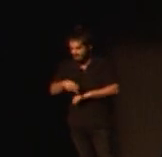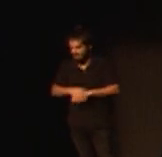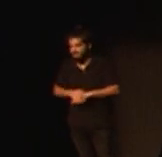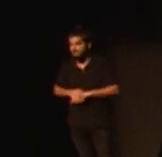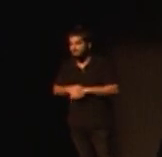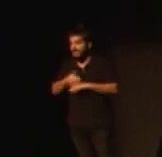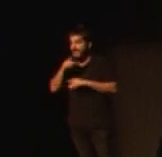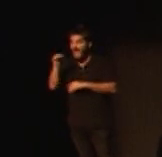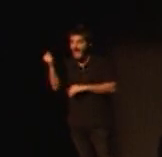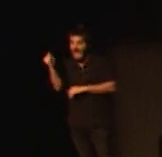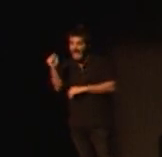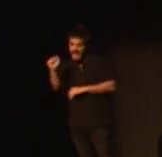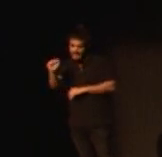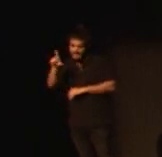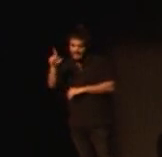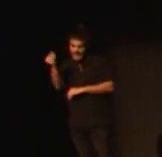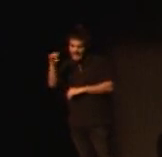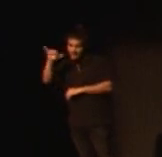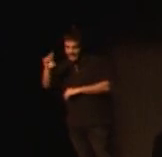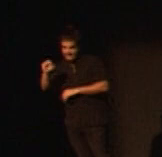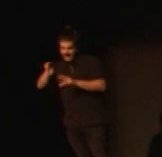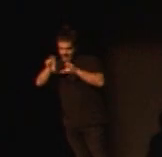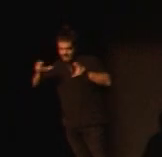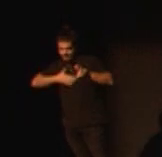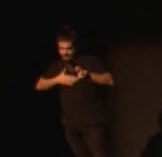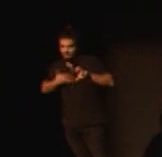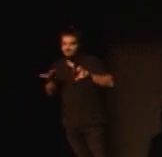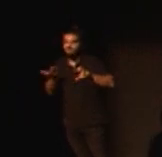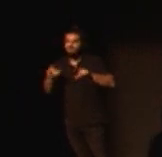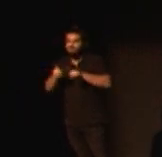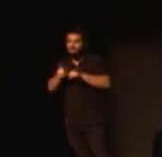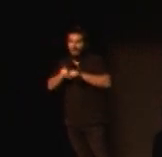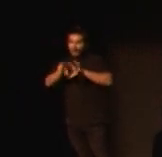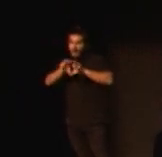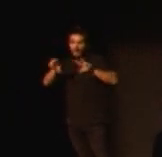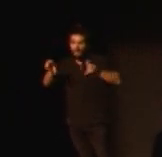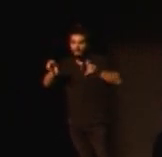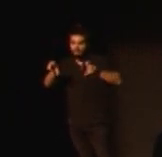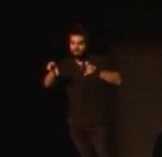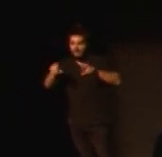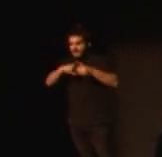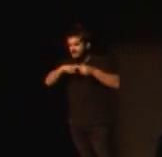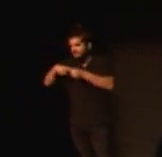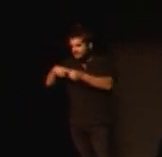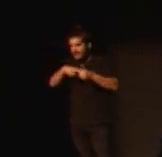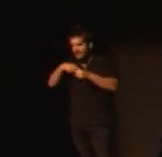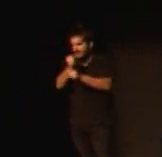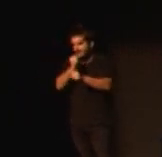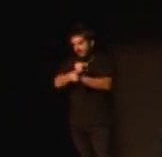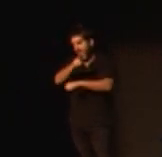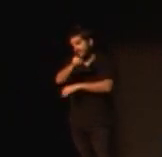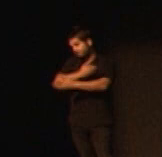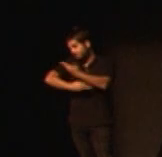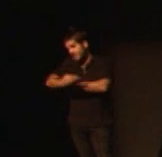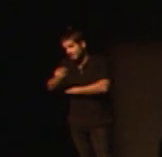con corazón y pasión, orgulloso de contribuir al desarrollo y mejora de nuestra región. La distinción que recibimos esta noche es un